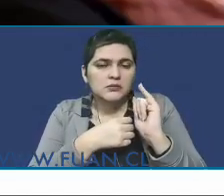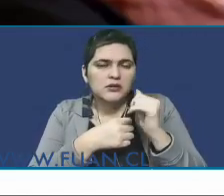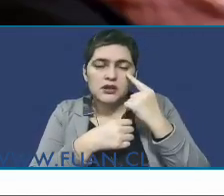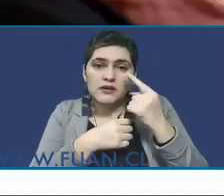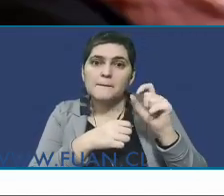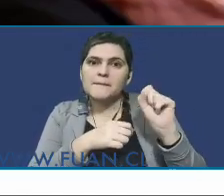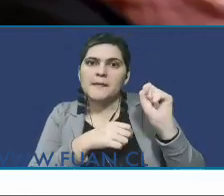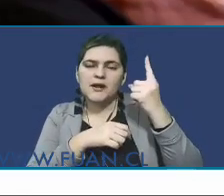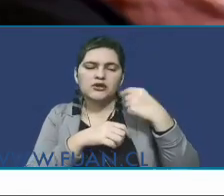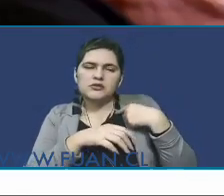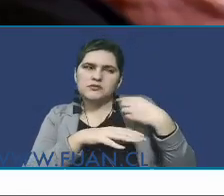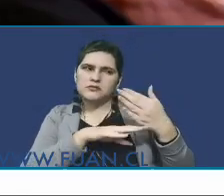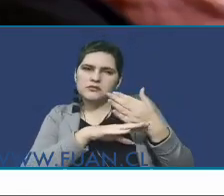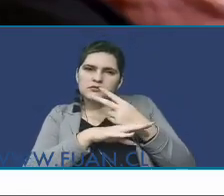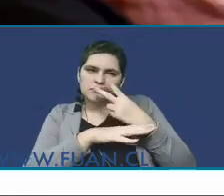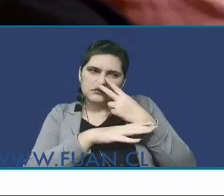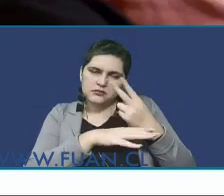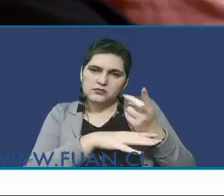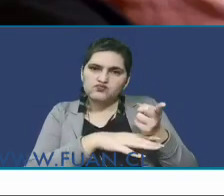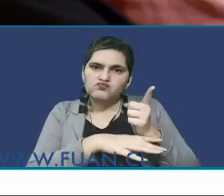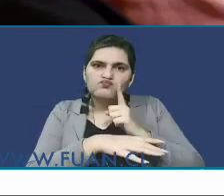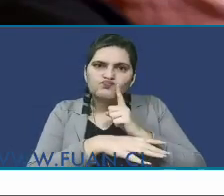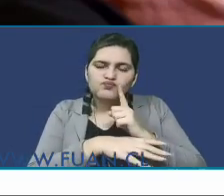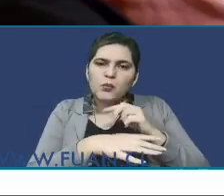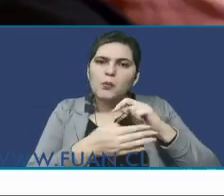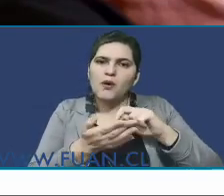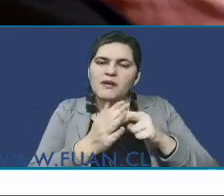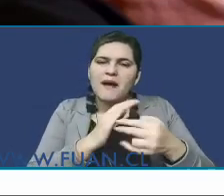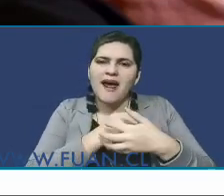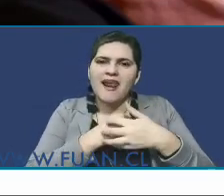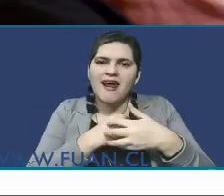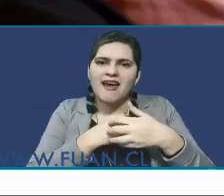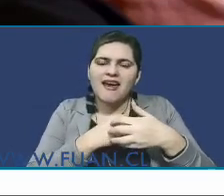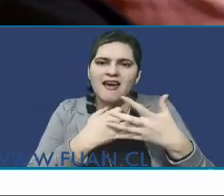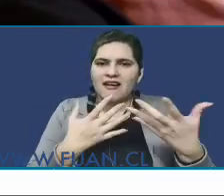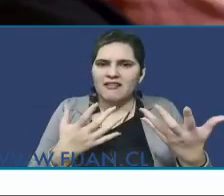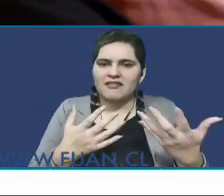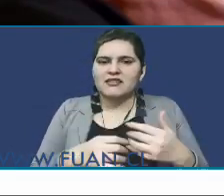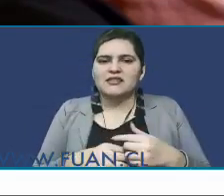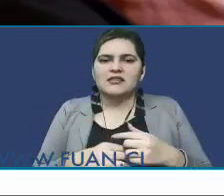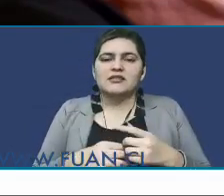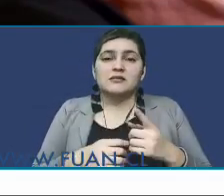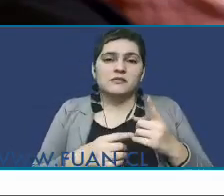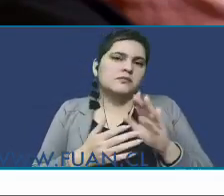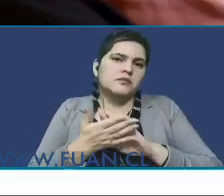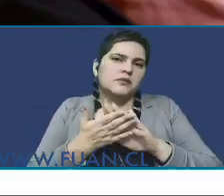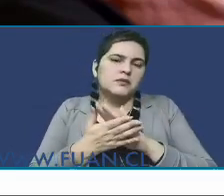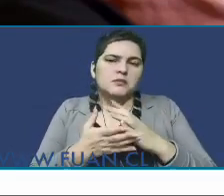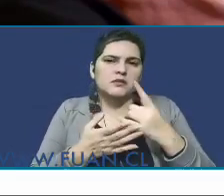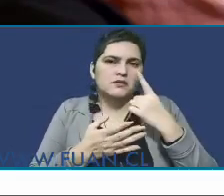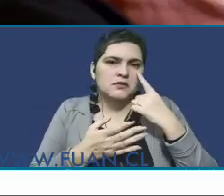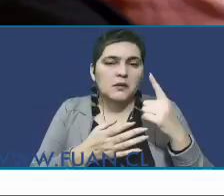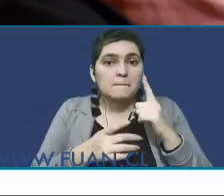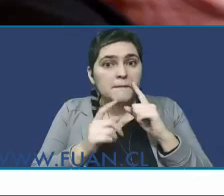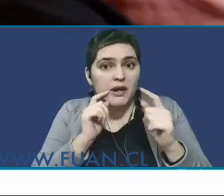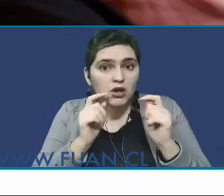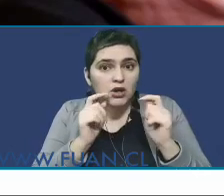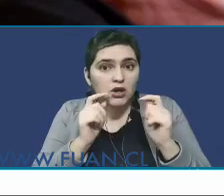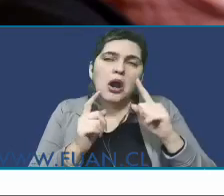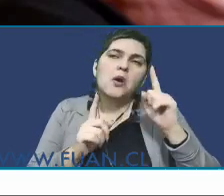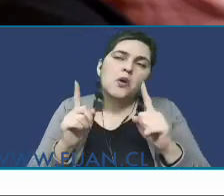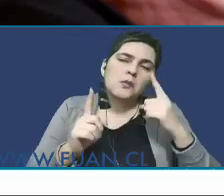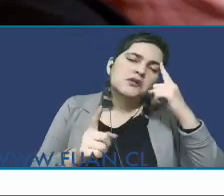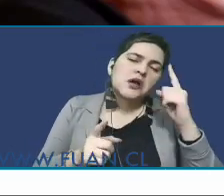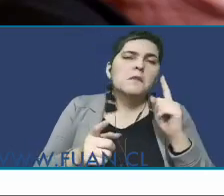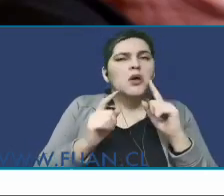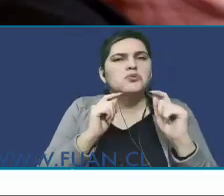¿ya? Y los riesgos de hacer estas dietas sí existen, porque se percibe como una dieta que no tiene problemas, de que no me va a provocar, o